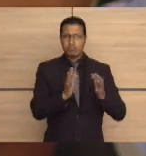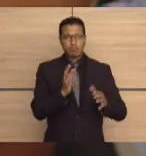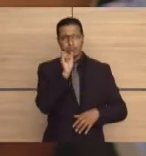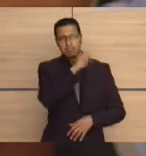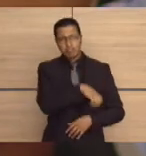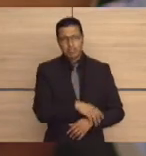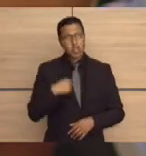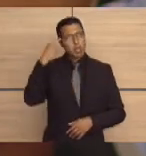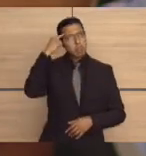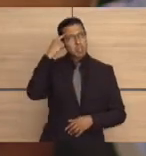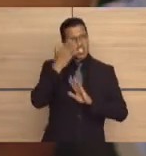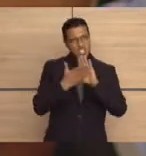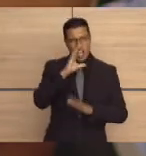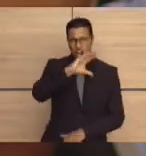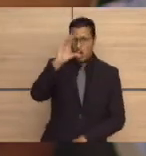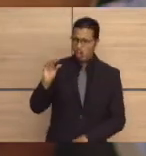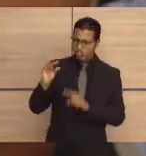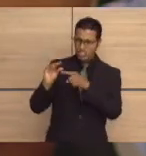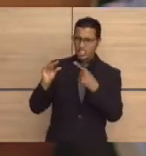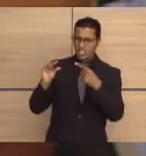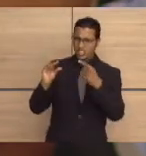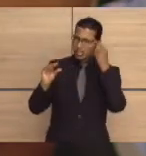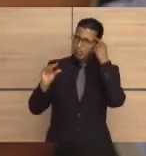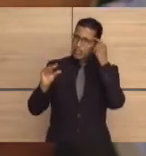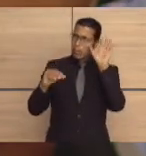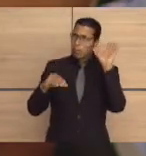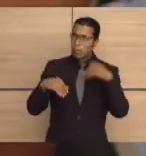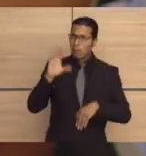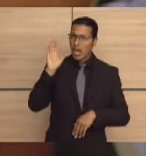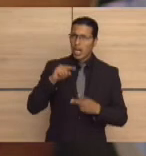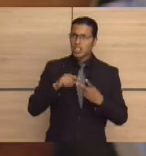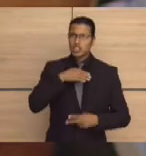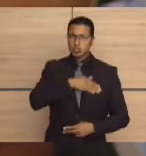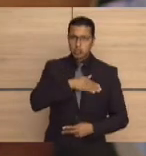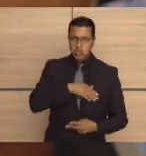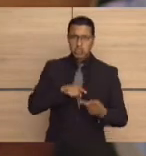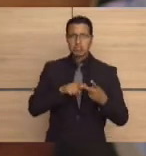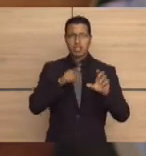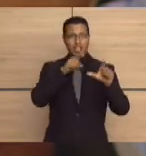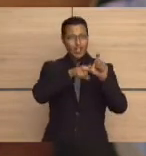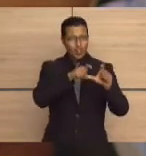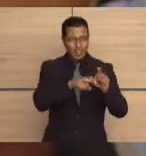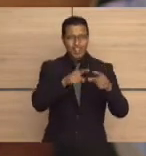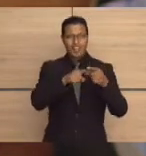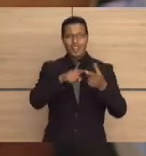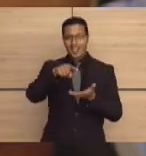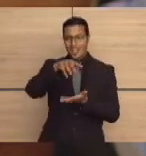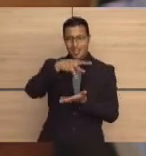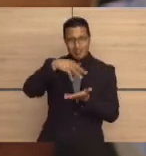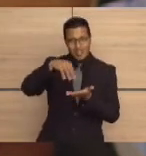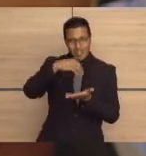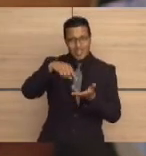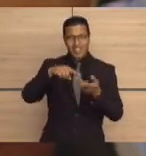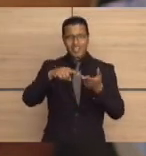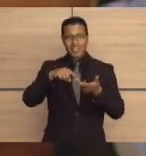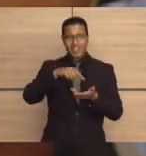costa, siempre tendemos a pensar en Bolívar y en La Guajira y en el Magdalena y en el